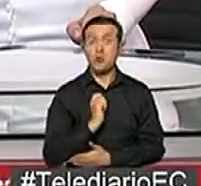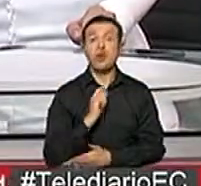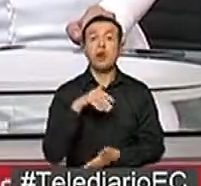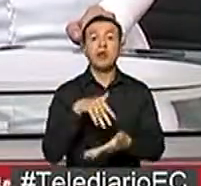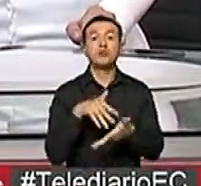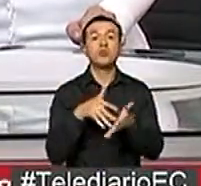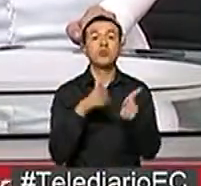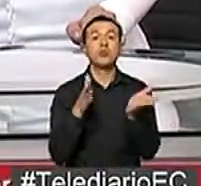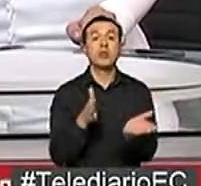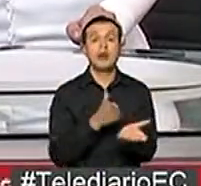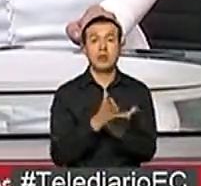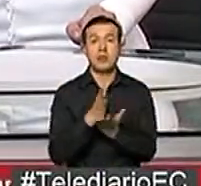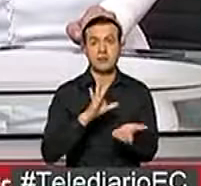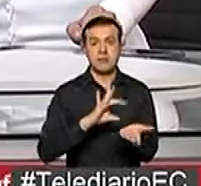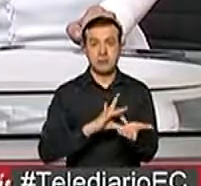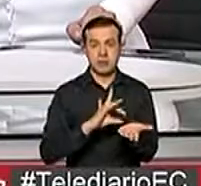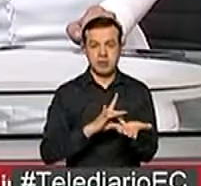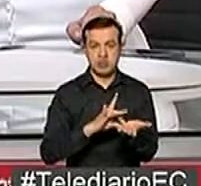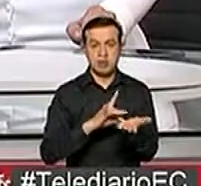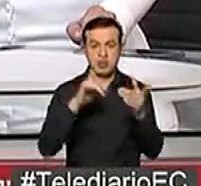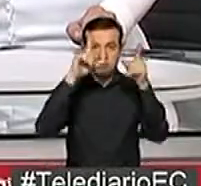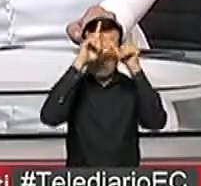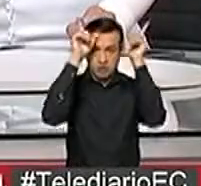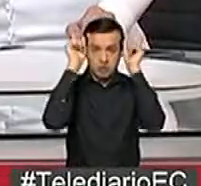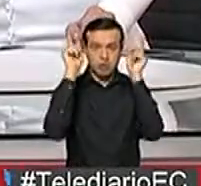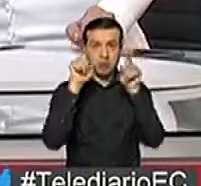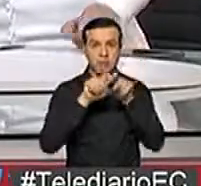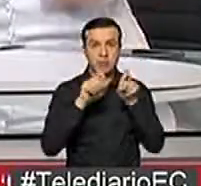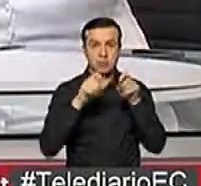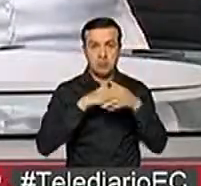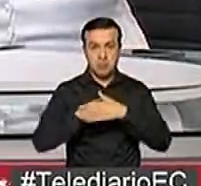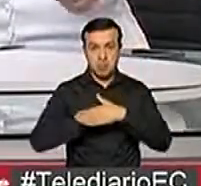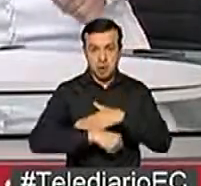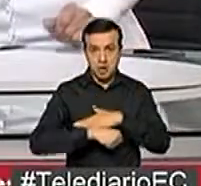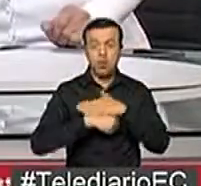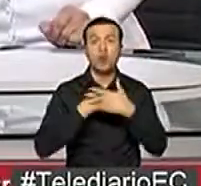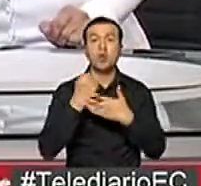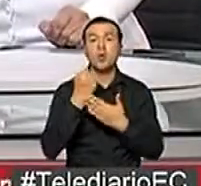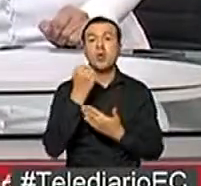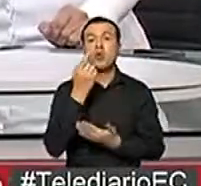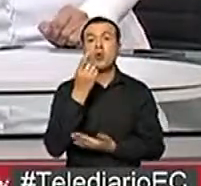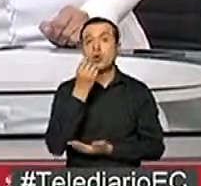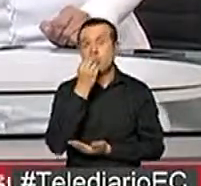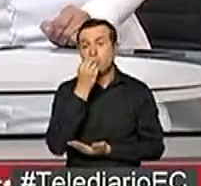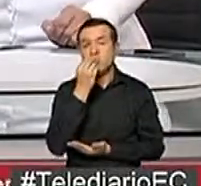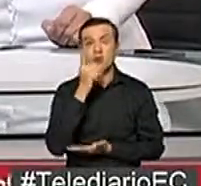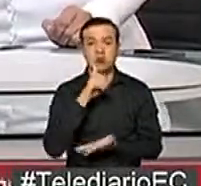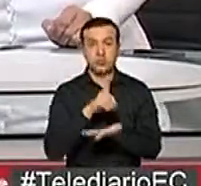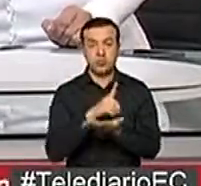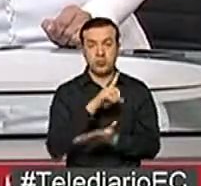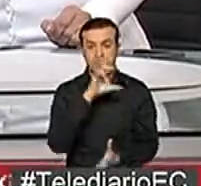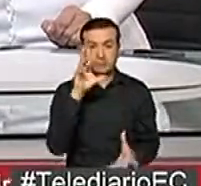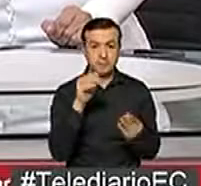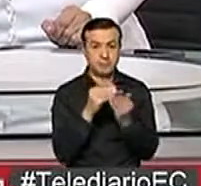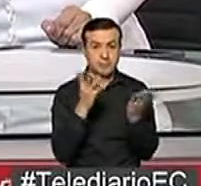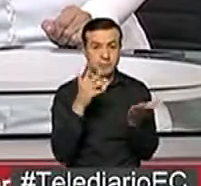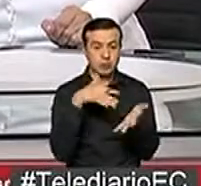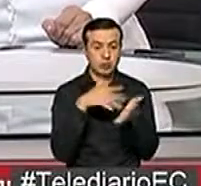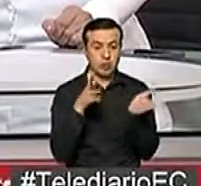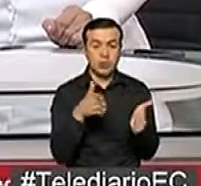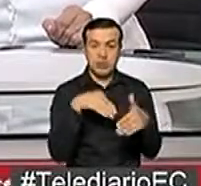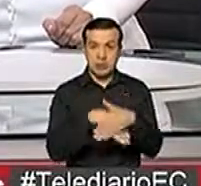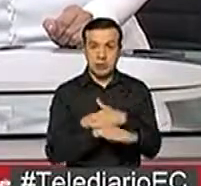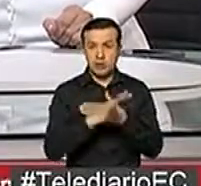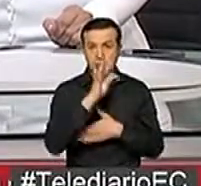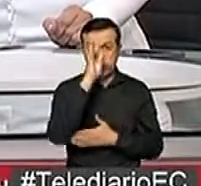estudiantes de medicina, enfermería, obstetricia y nutrición que realiza el internado rotativo. El acuerdo